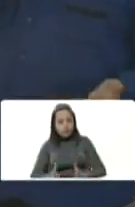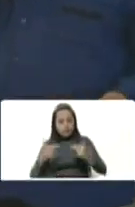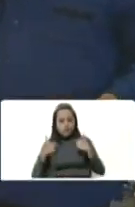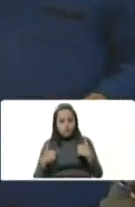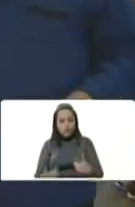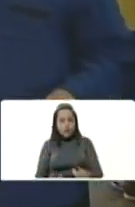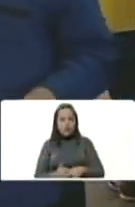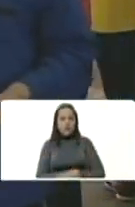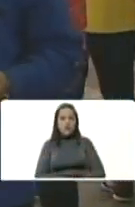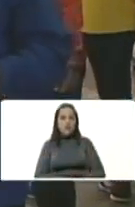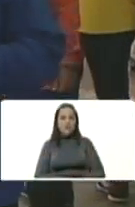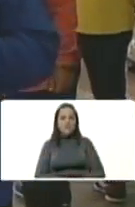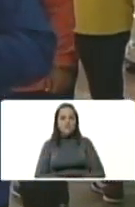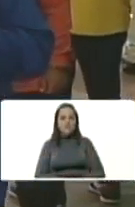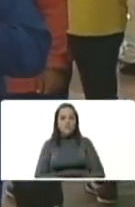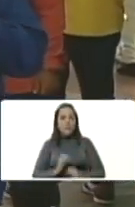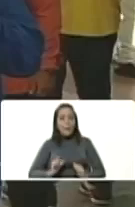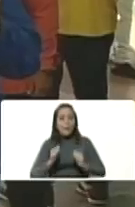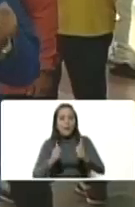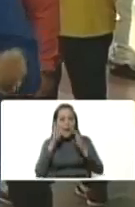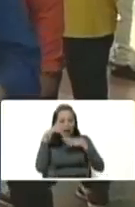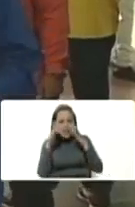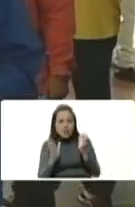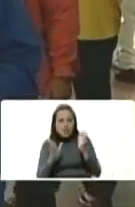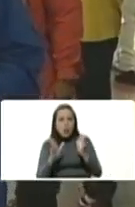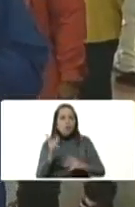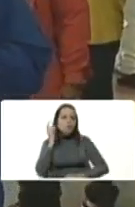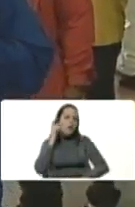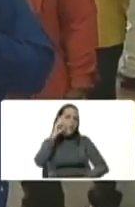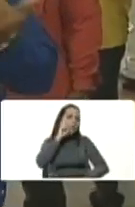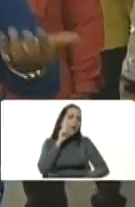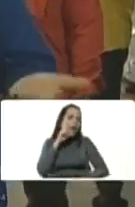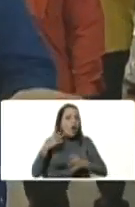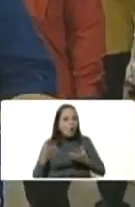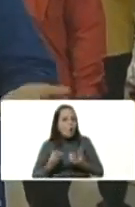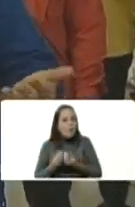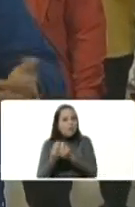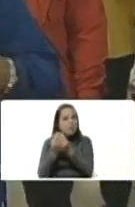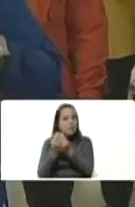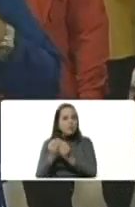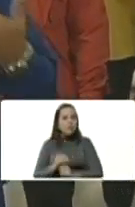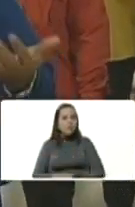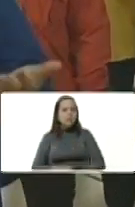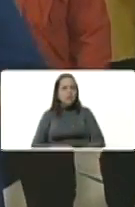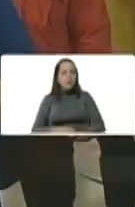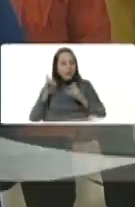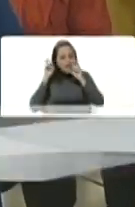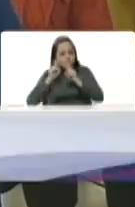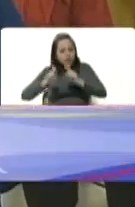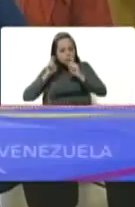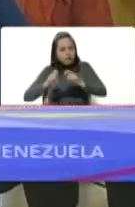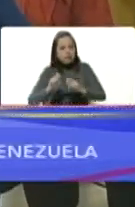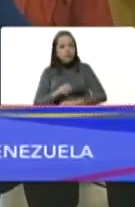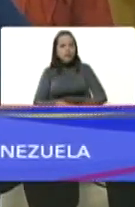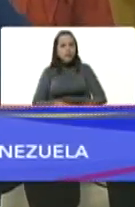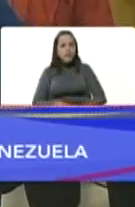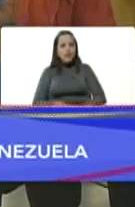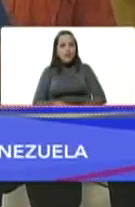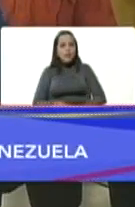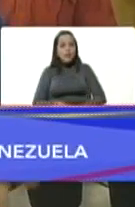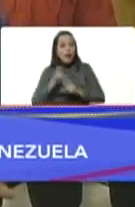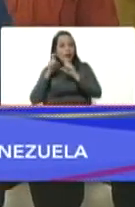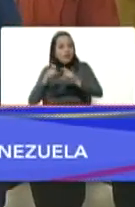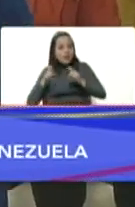para eso. Para atender a la mujer embarazada, para acompañarla, para formarla, para